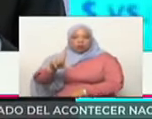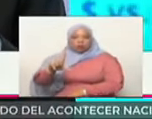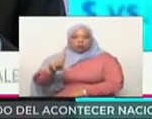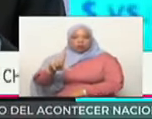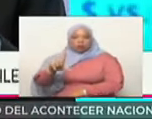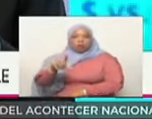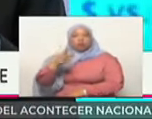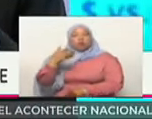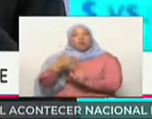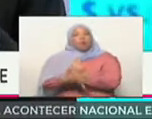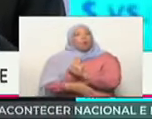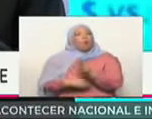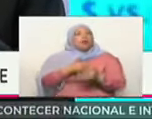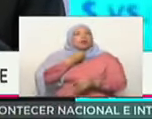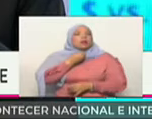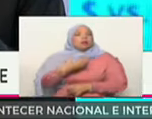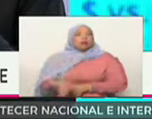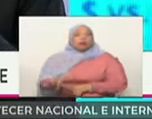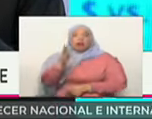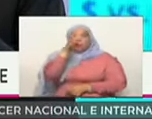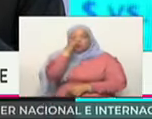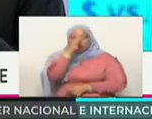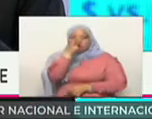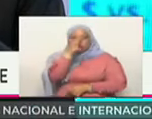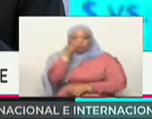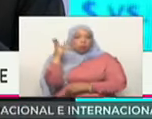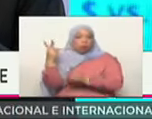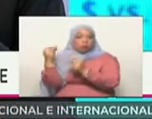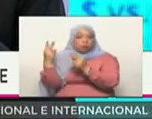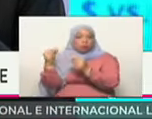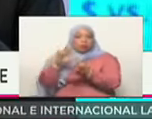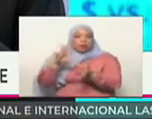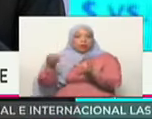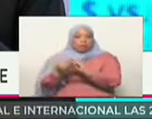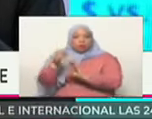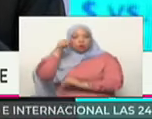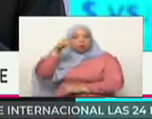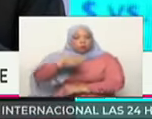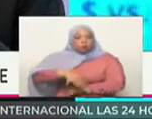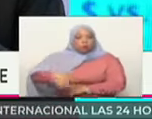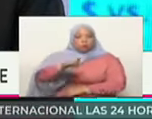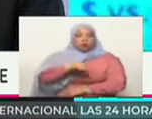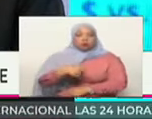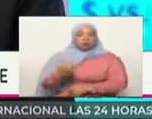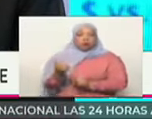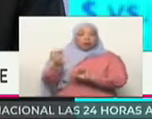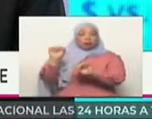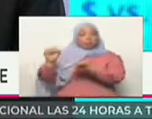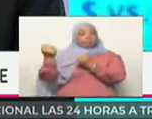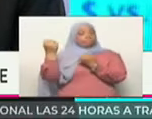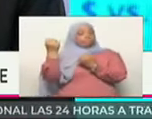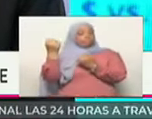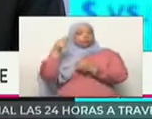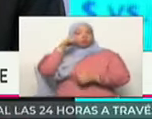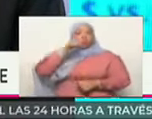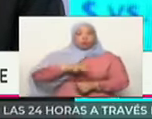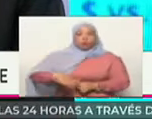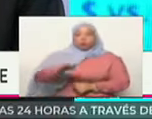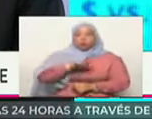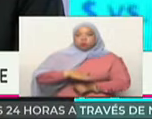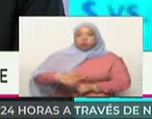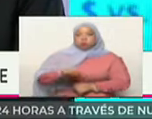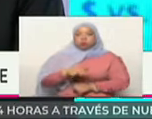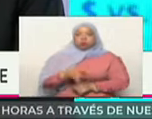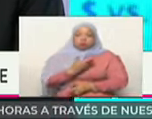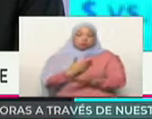es derrotado porque se burló de las esperanzas de cambio del pueblo, porque le dio la espalda al pueblo. Porque él creyó que llegar a